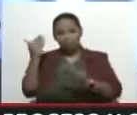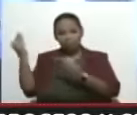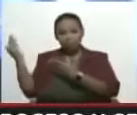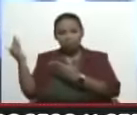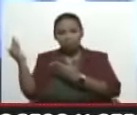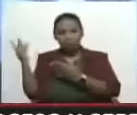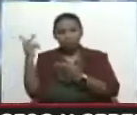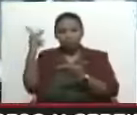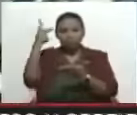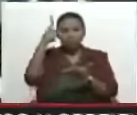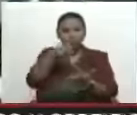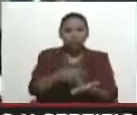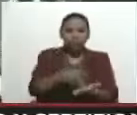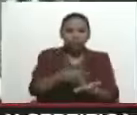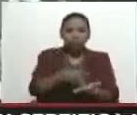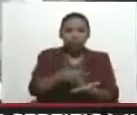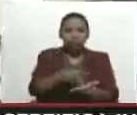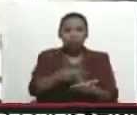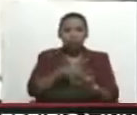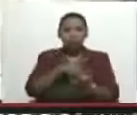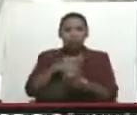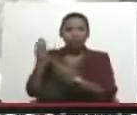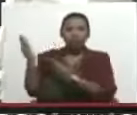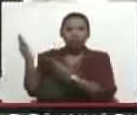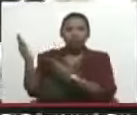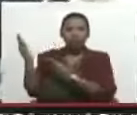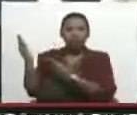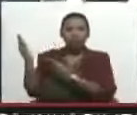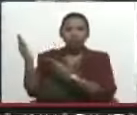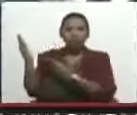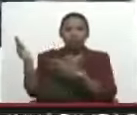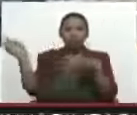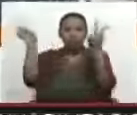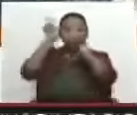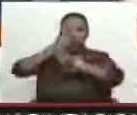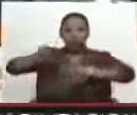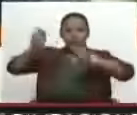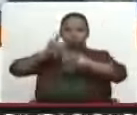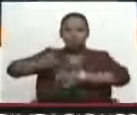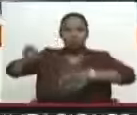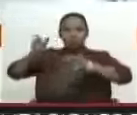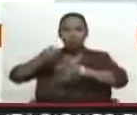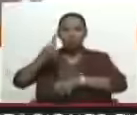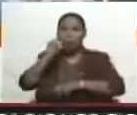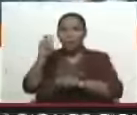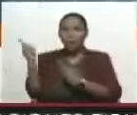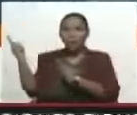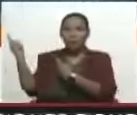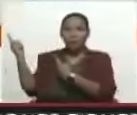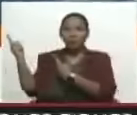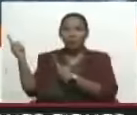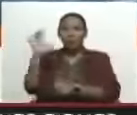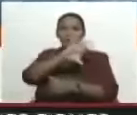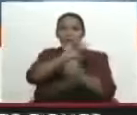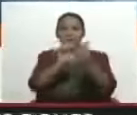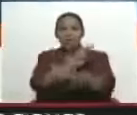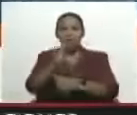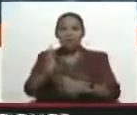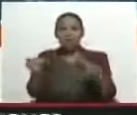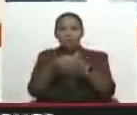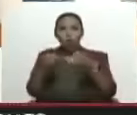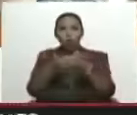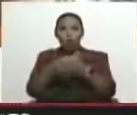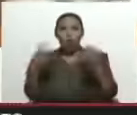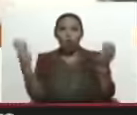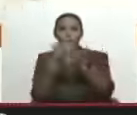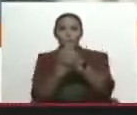su llegada como nada más y nada menos que investigados. Ahí está Mildred Camero, vicepresidenta de la Comisión Nacional de Primarias, y